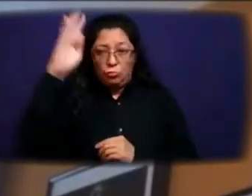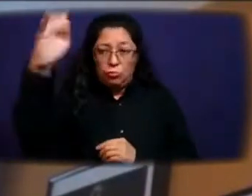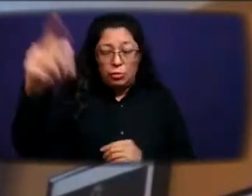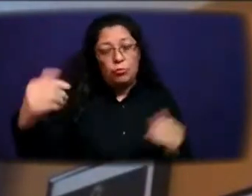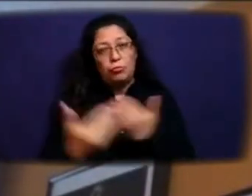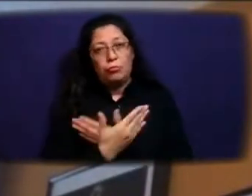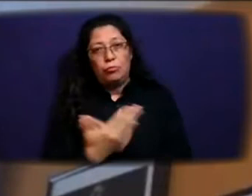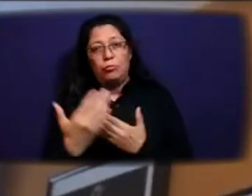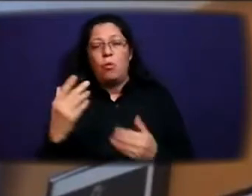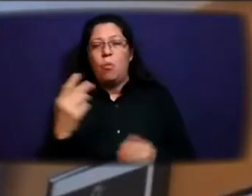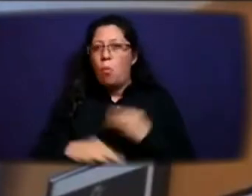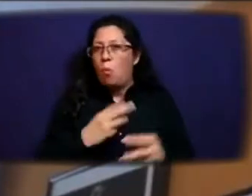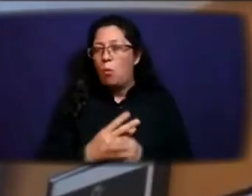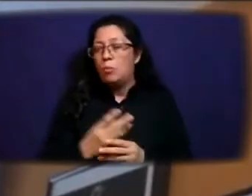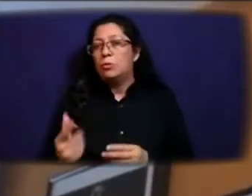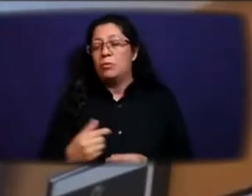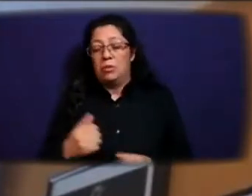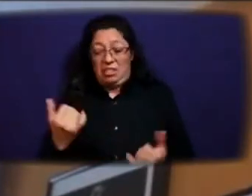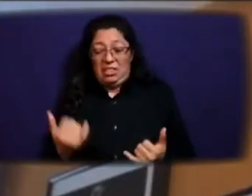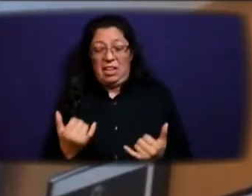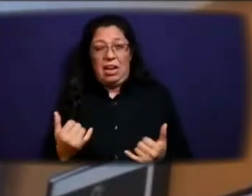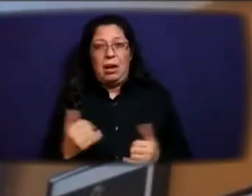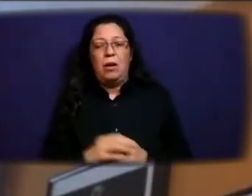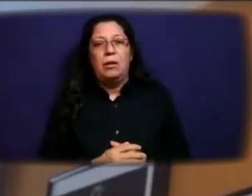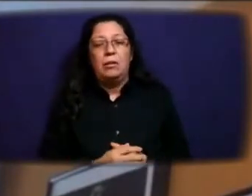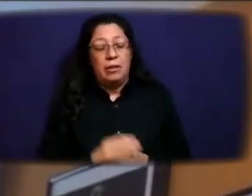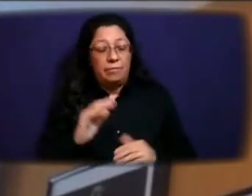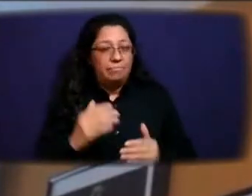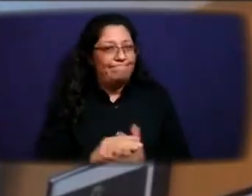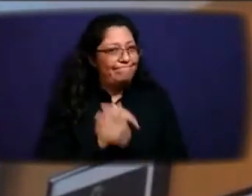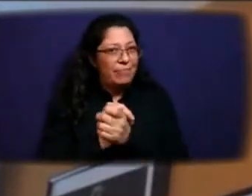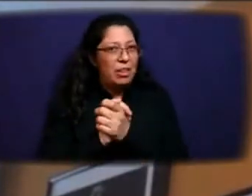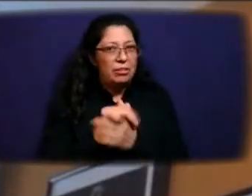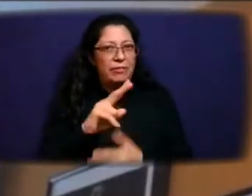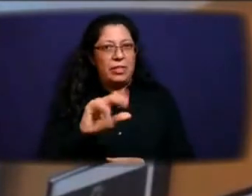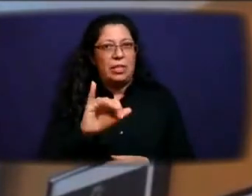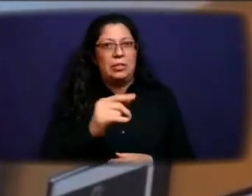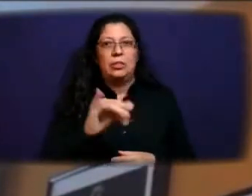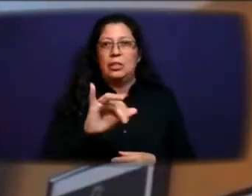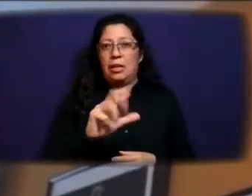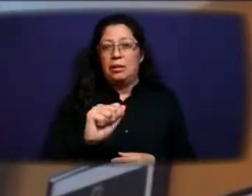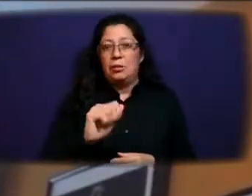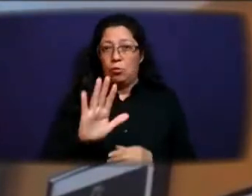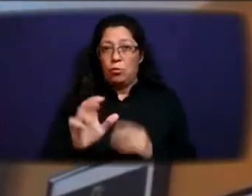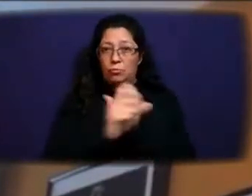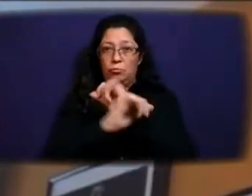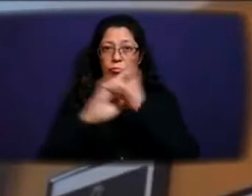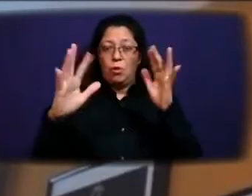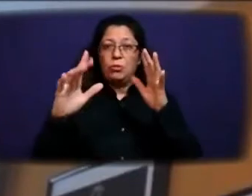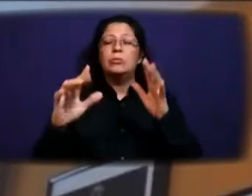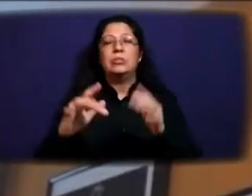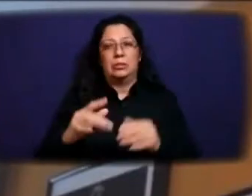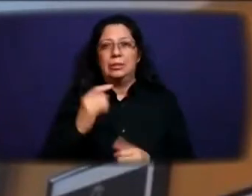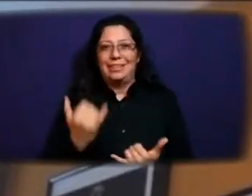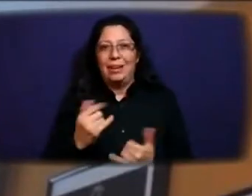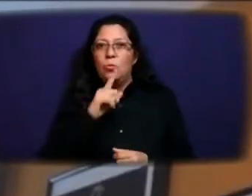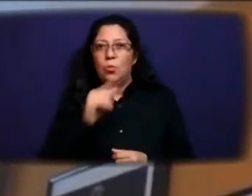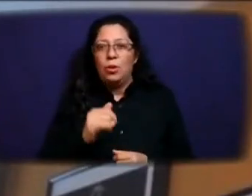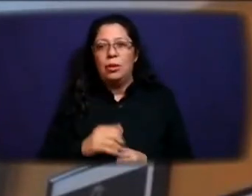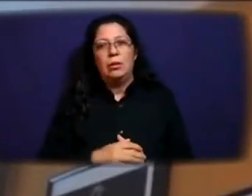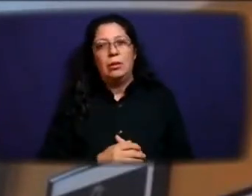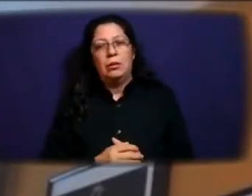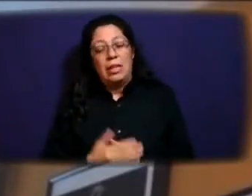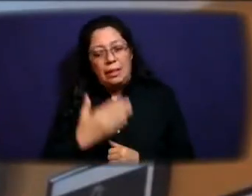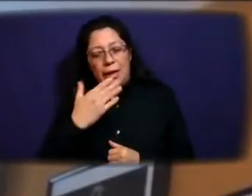el momento contemporáneo. Felicidades, Virginia. Tu visión se hace tangible con este primer proyecto. Gracias